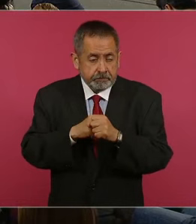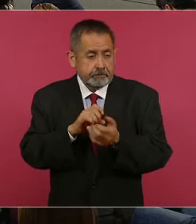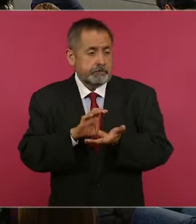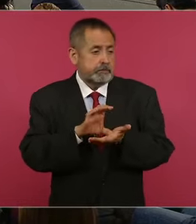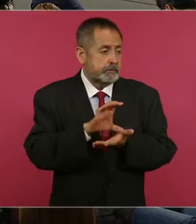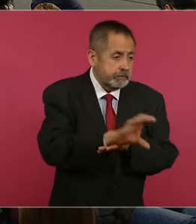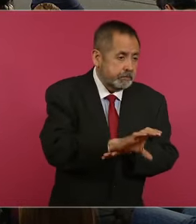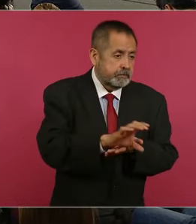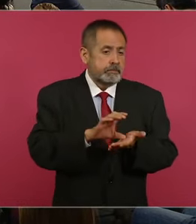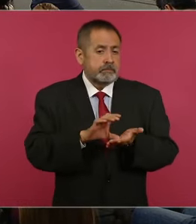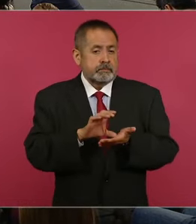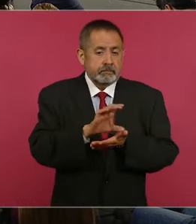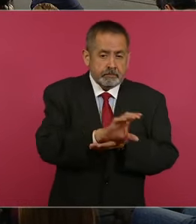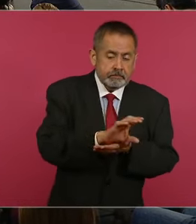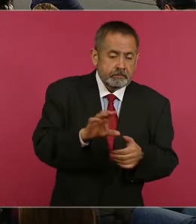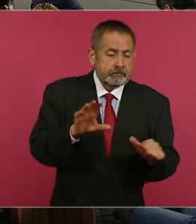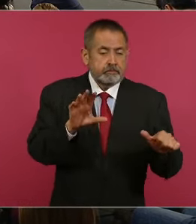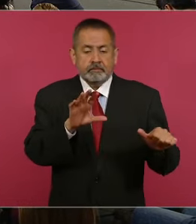633